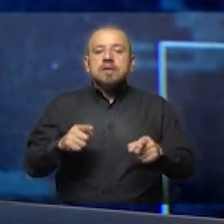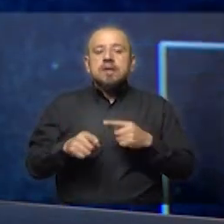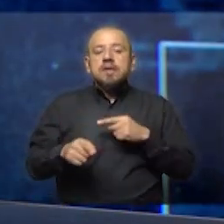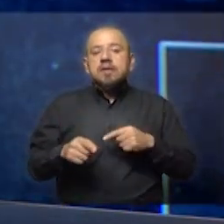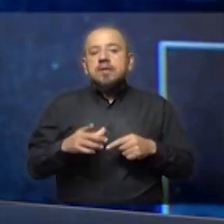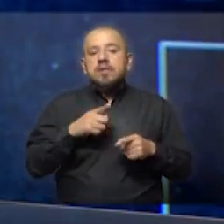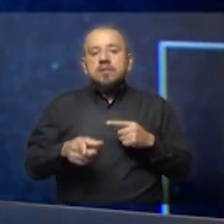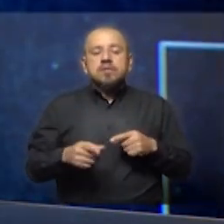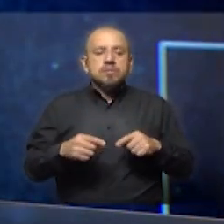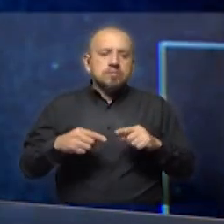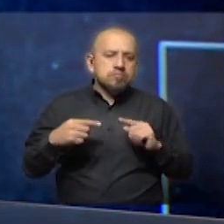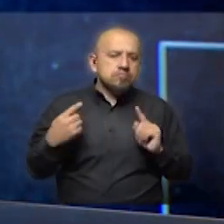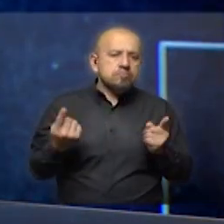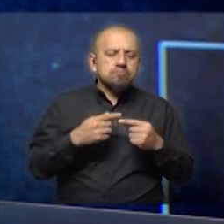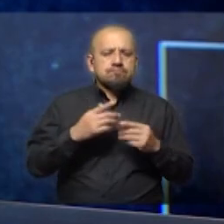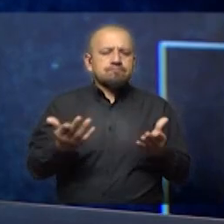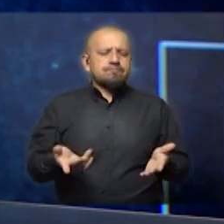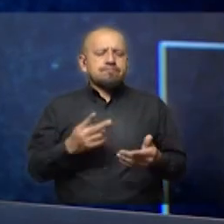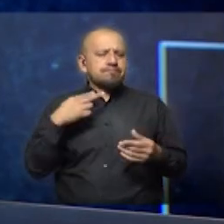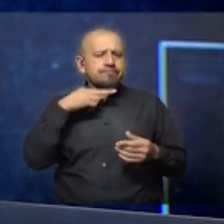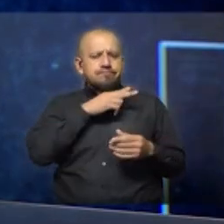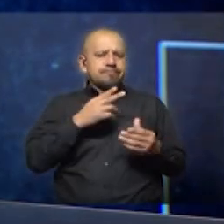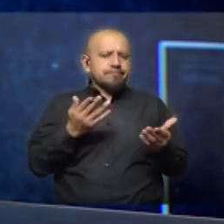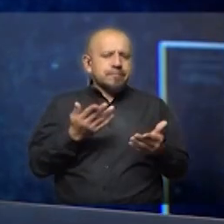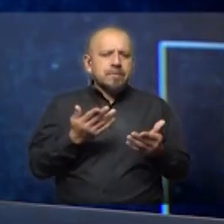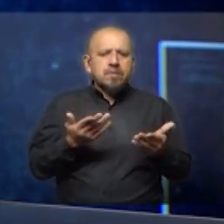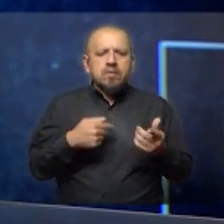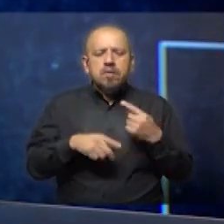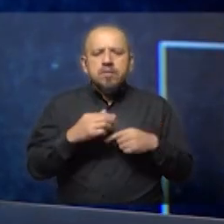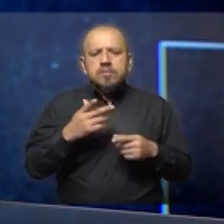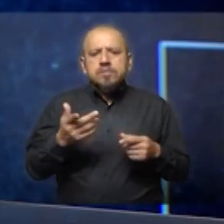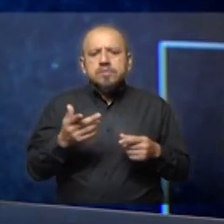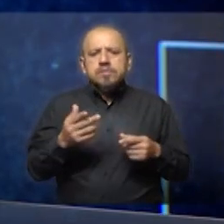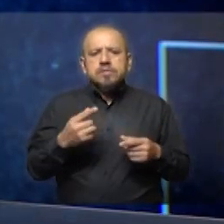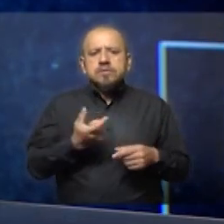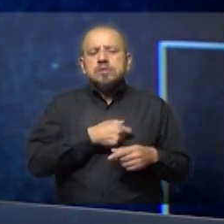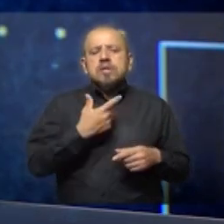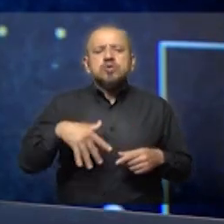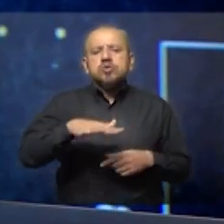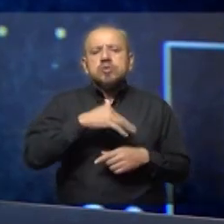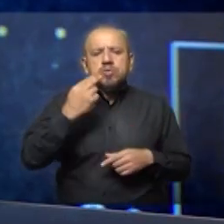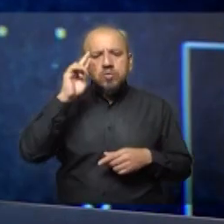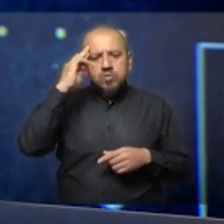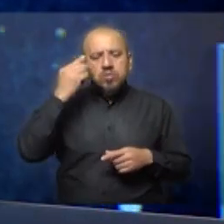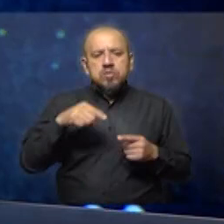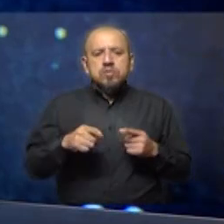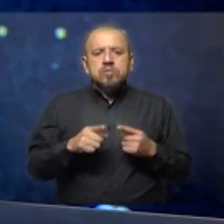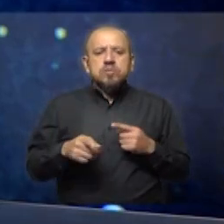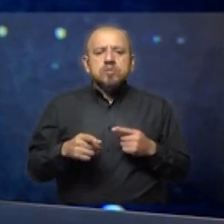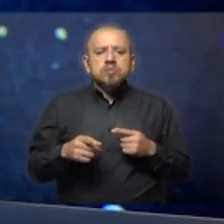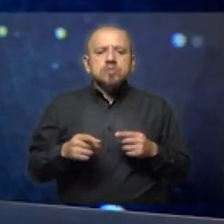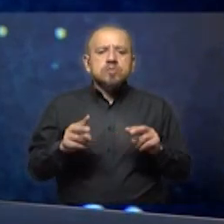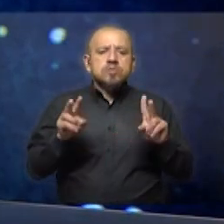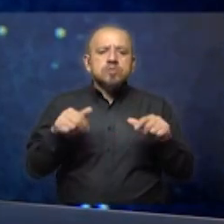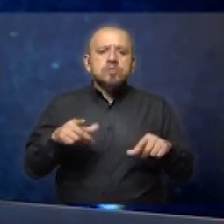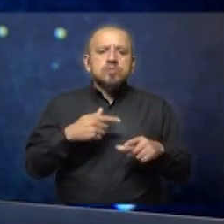causales con toda la hipocresía propia de la sociedad uruguaya que a veces no está tan lejana lo que tiene que